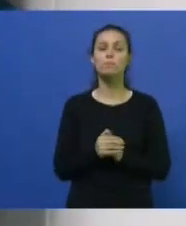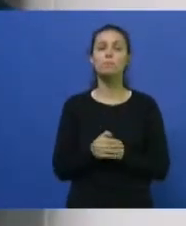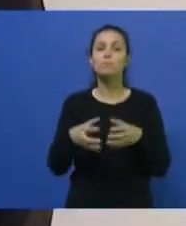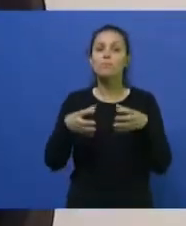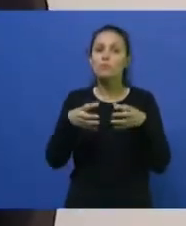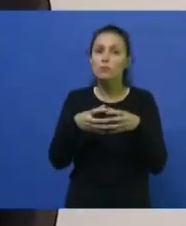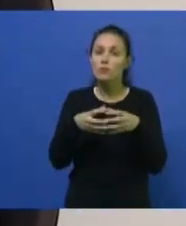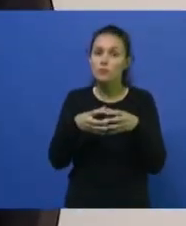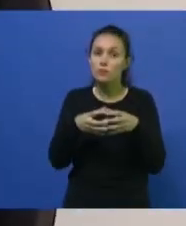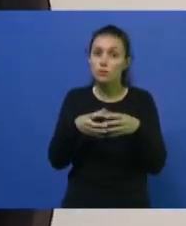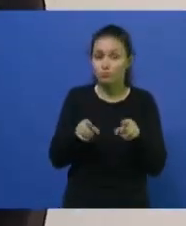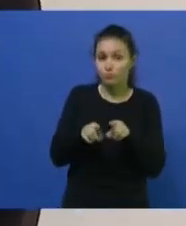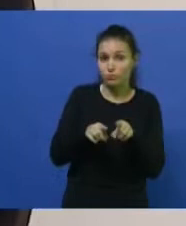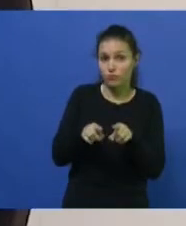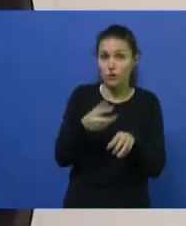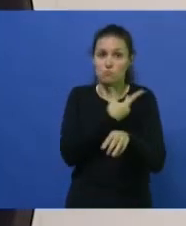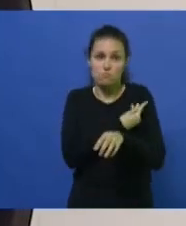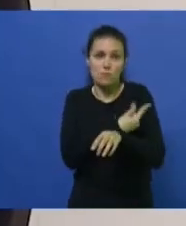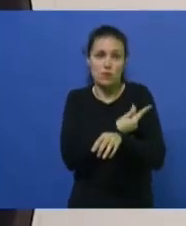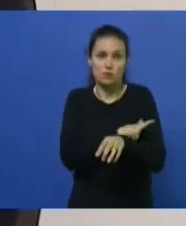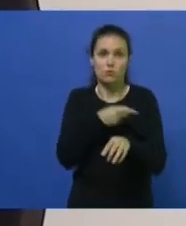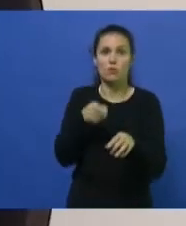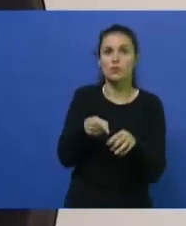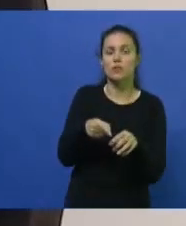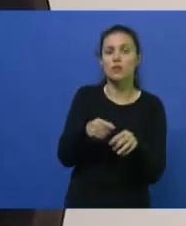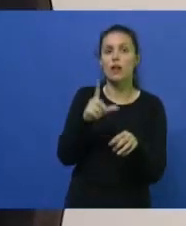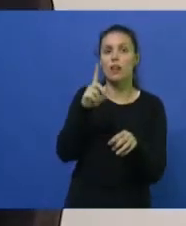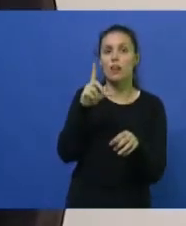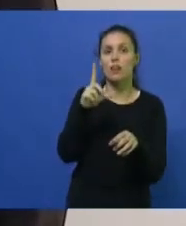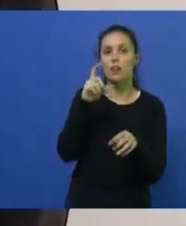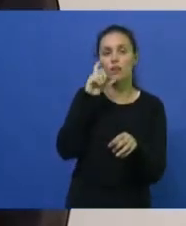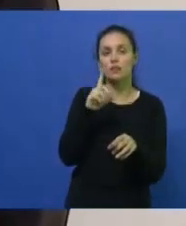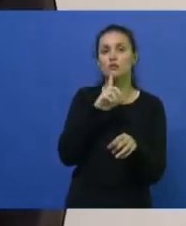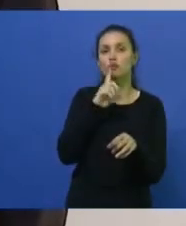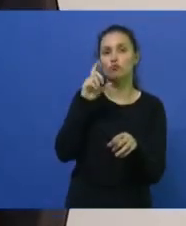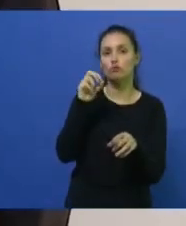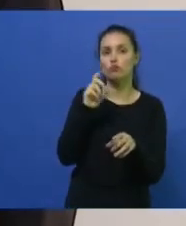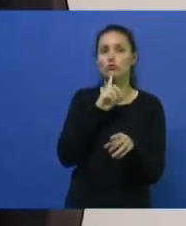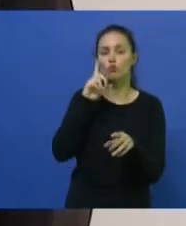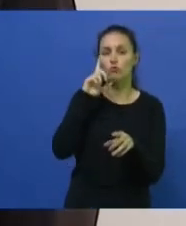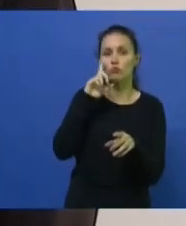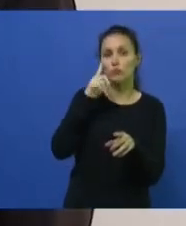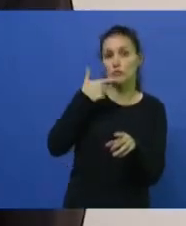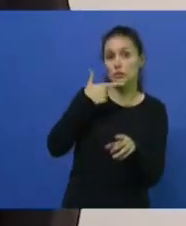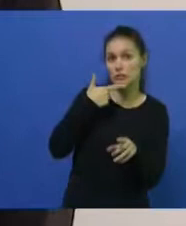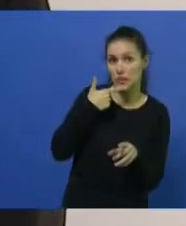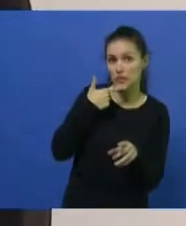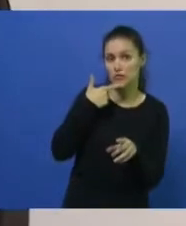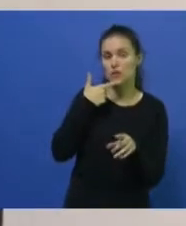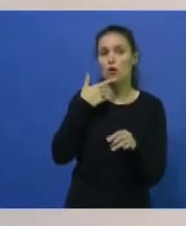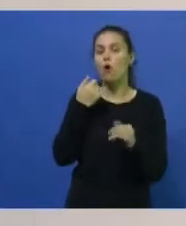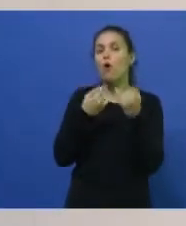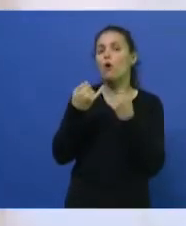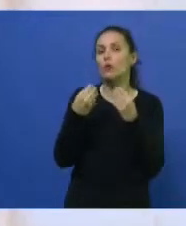coordinadora de vacunas la licenciada totis ayer en córdoba le anunciaron que nación se comprometió a enviar